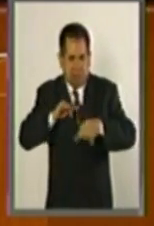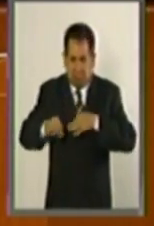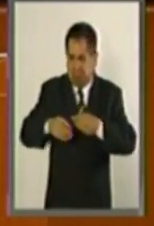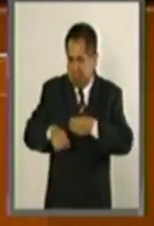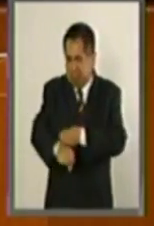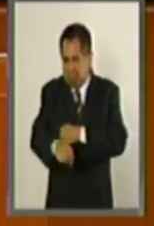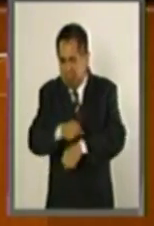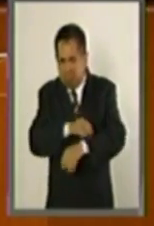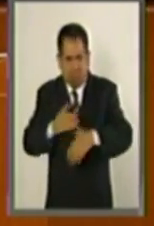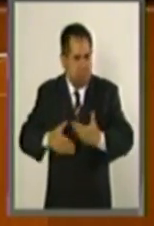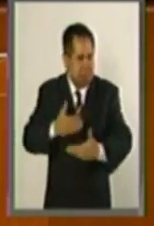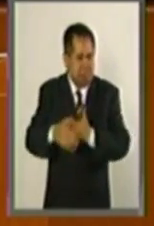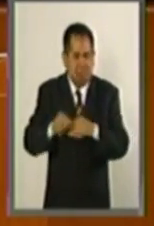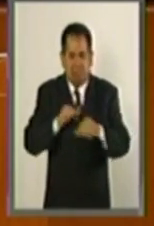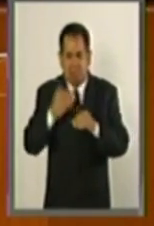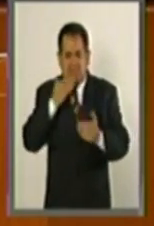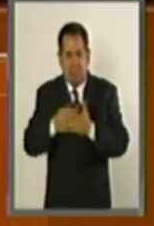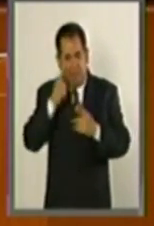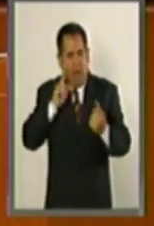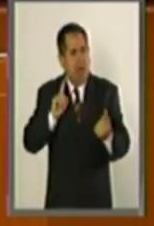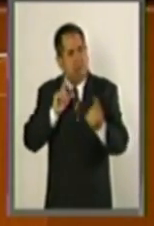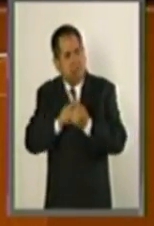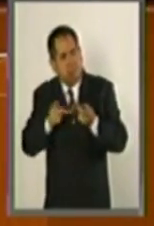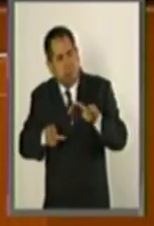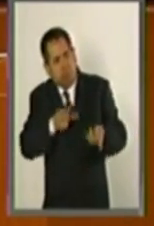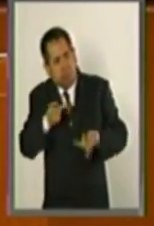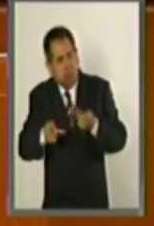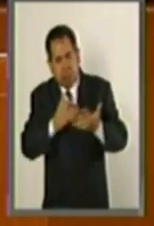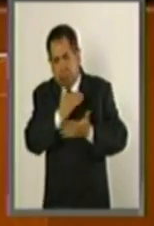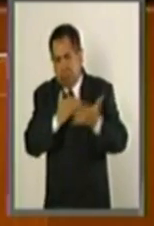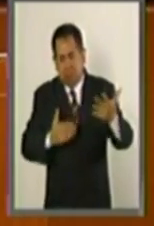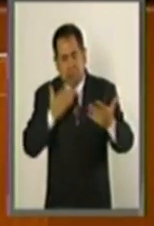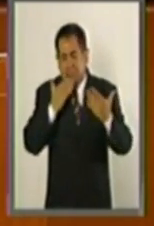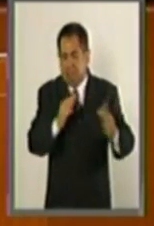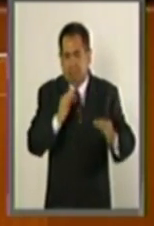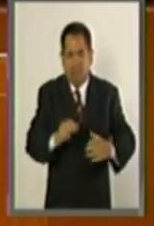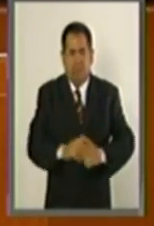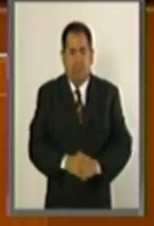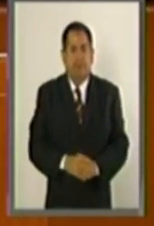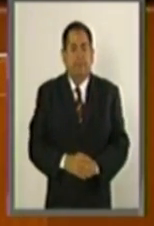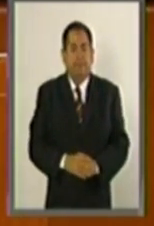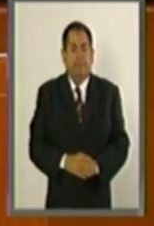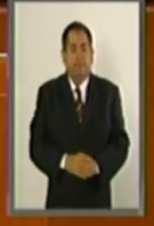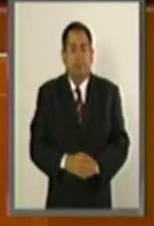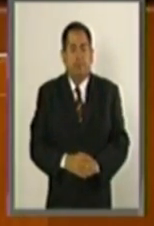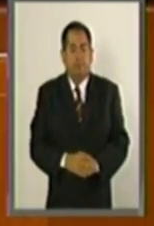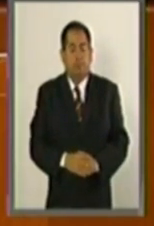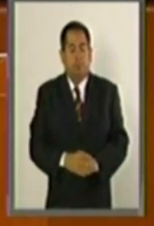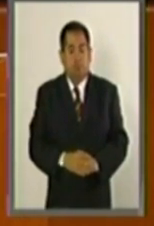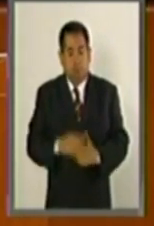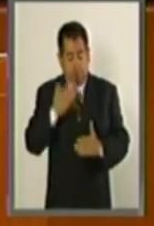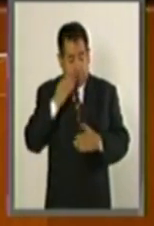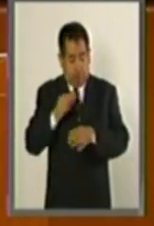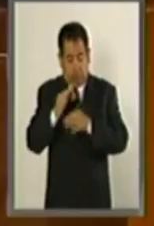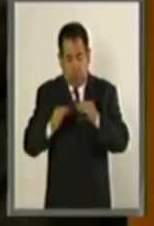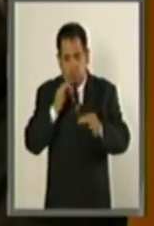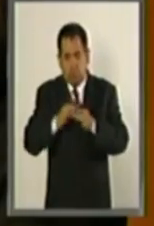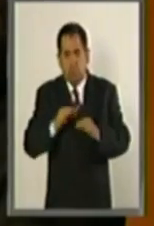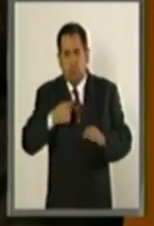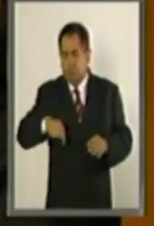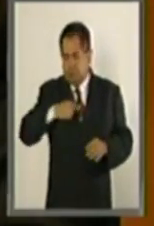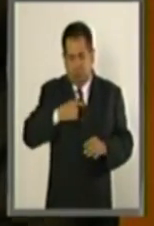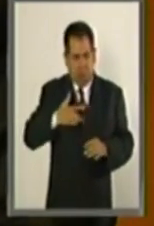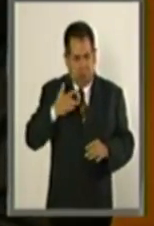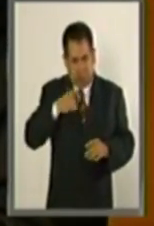que han tenido en estas comparecencias de embajadores y cónsules. Por llegar a este momento en el cual podemos